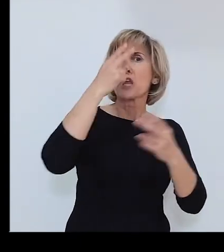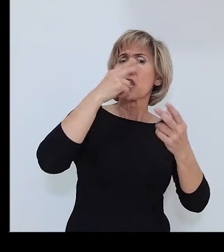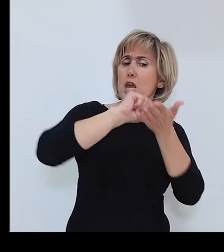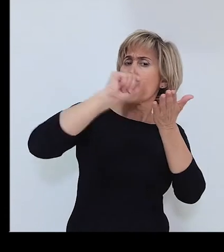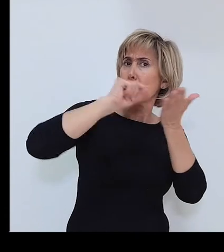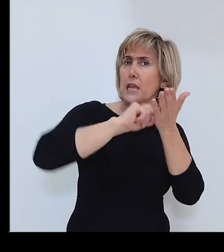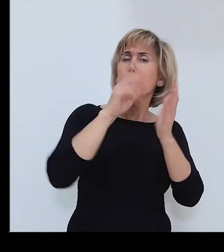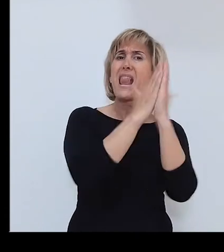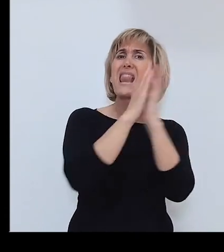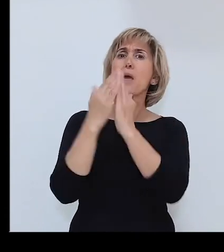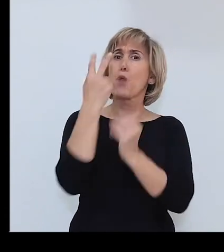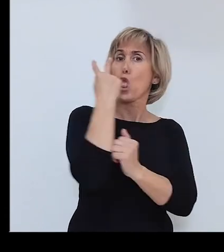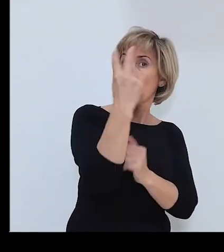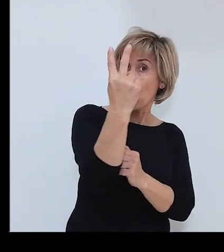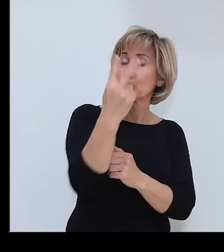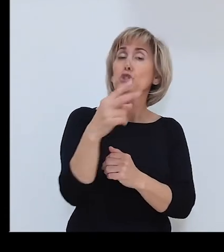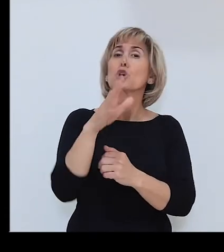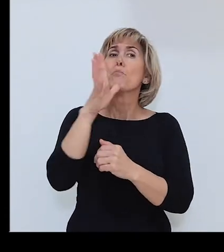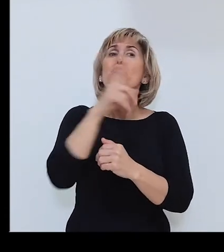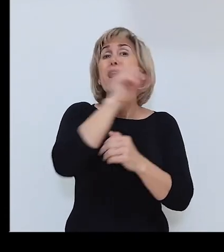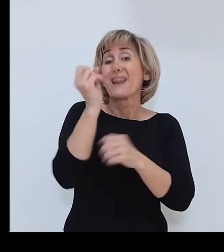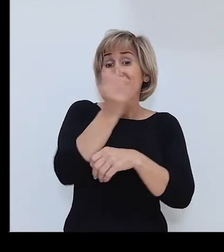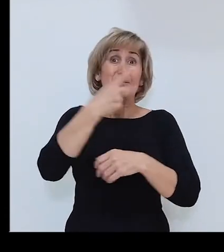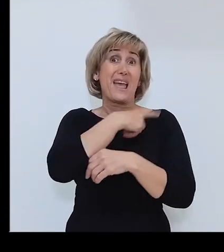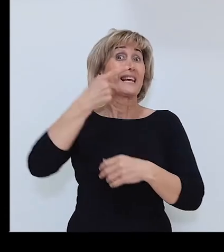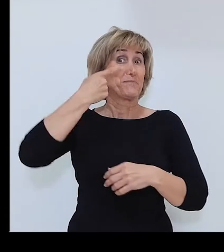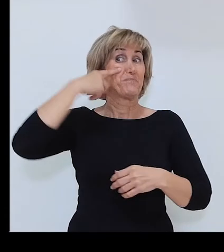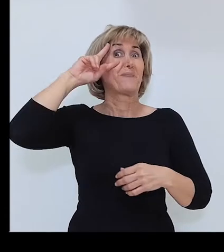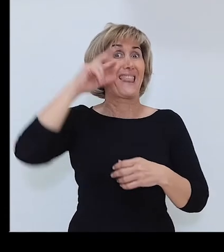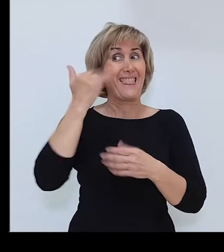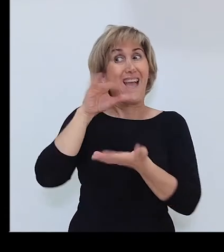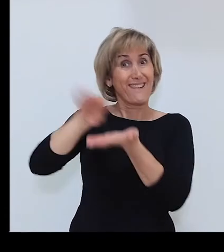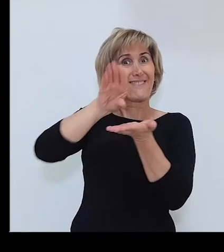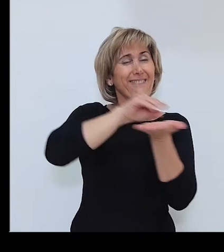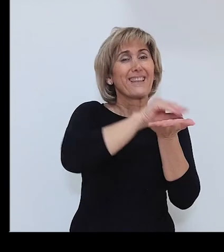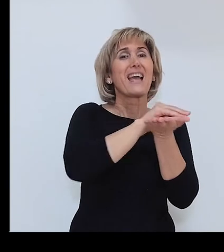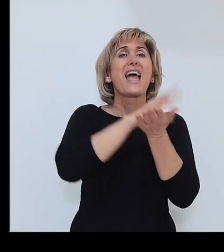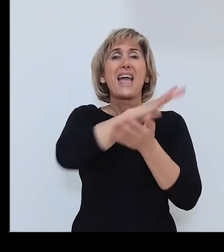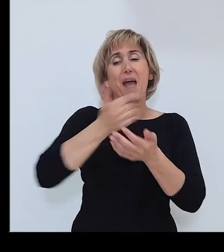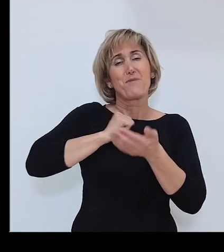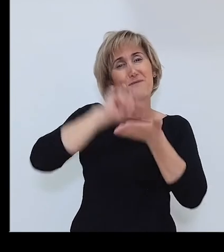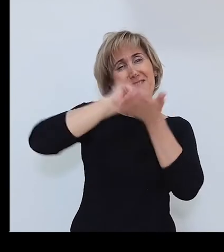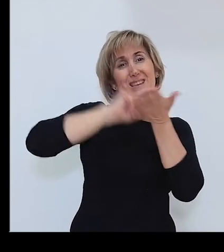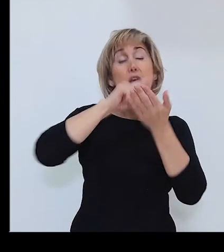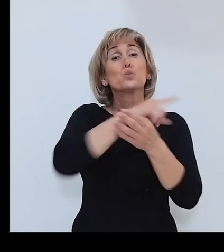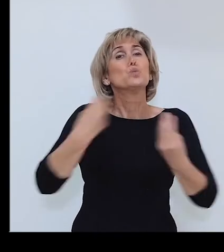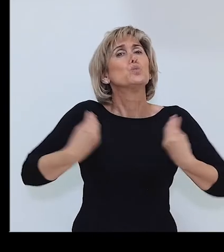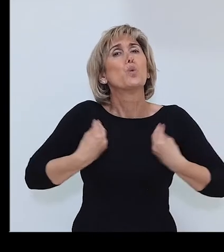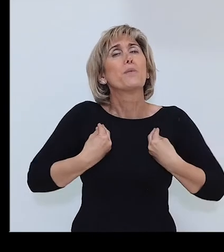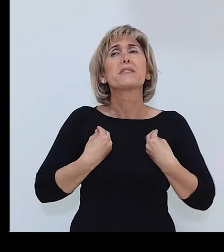allí dos libros como resultado de esa experiencia y digamos que tiene una vida mucho